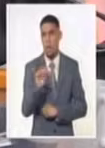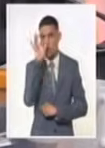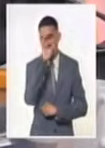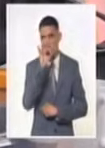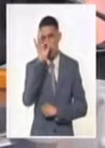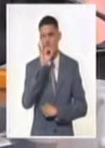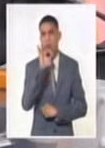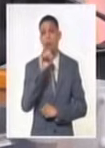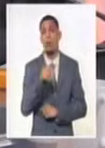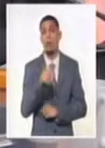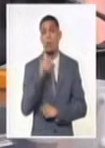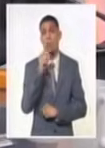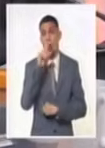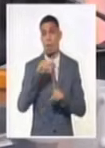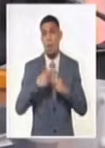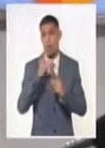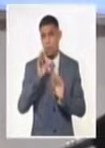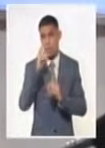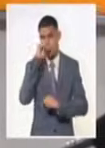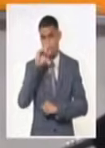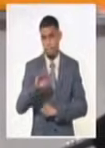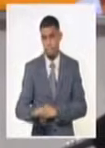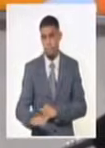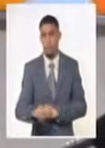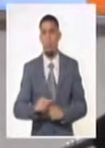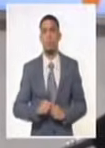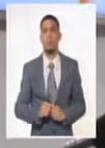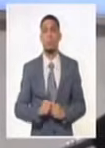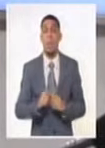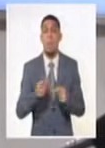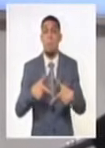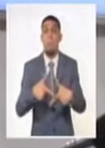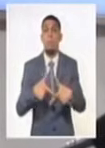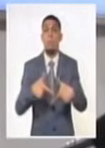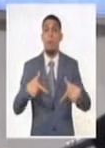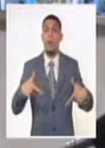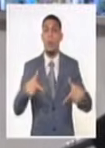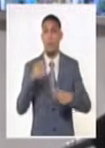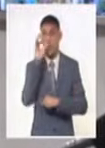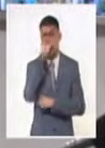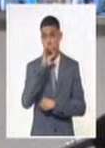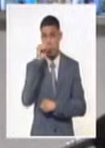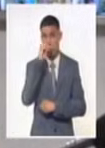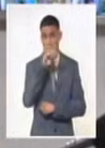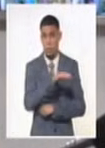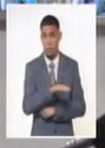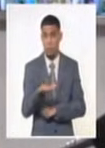ellos por ser los más pequeñitos, efectivamente la mayoría de nuestros círculos infantiles y las